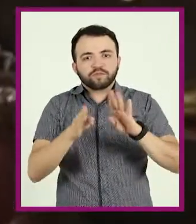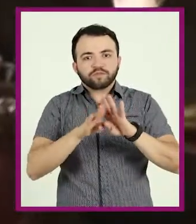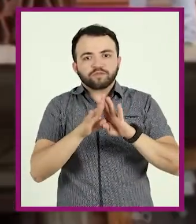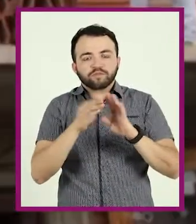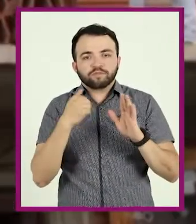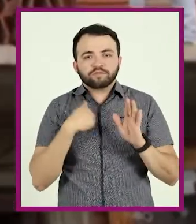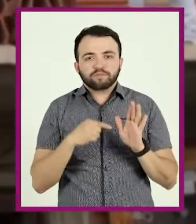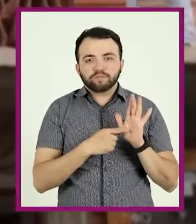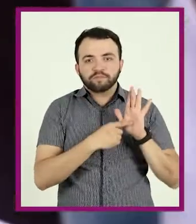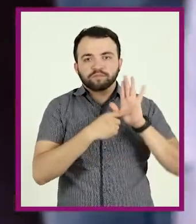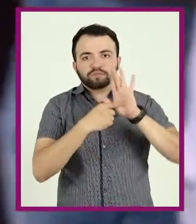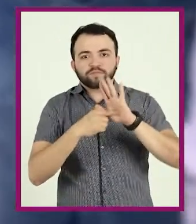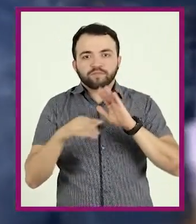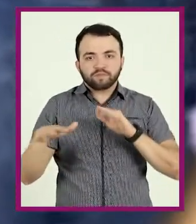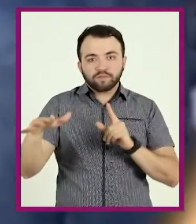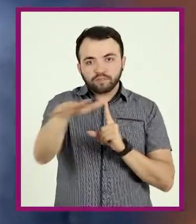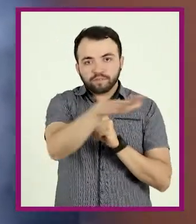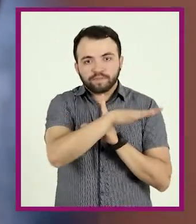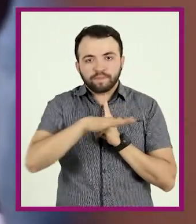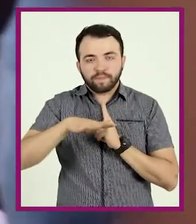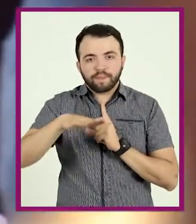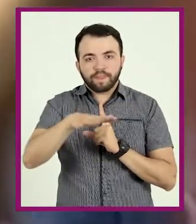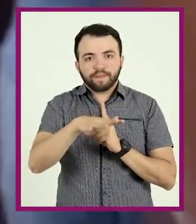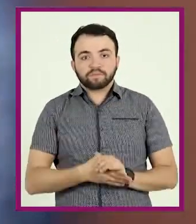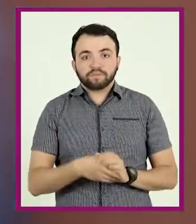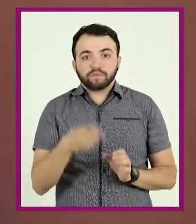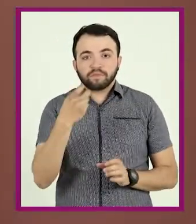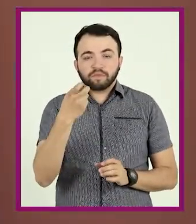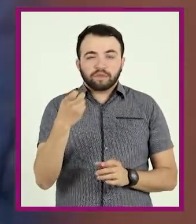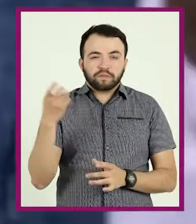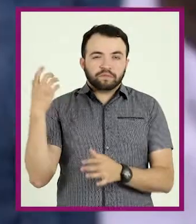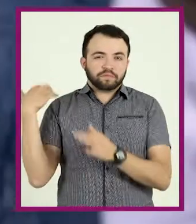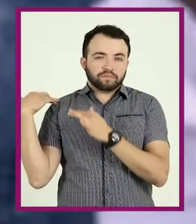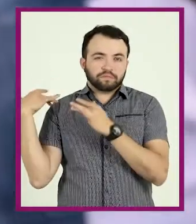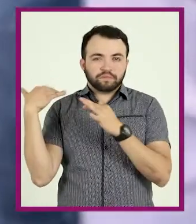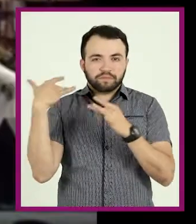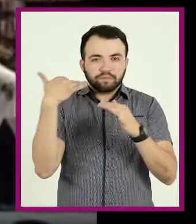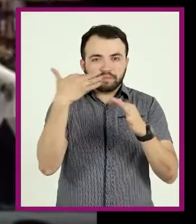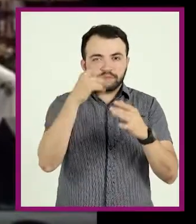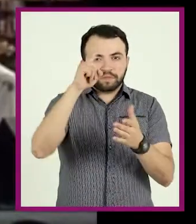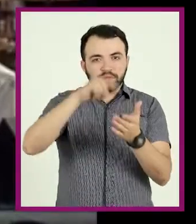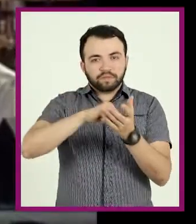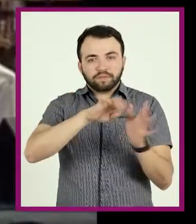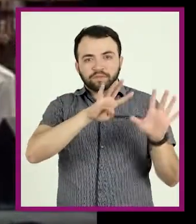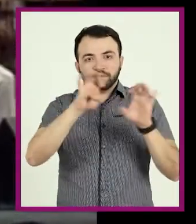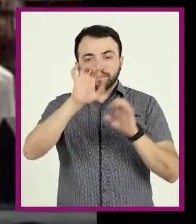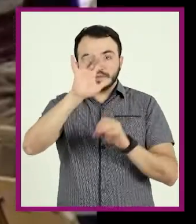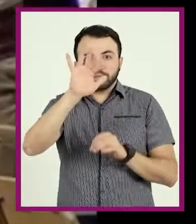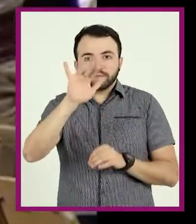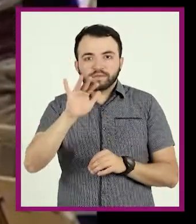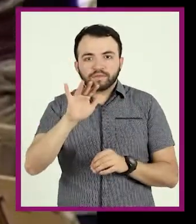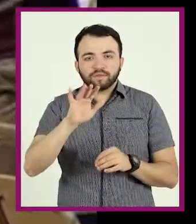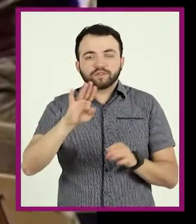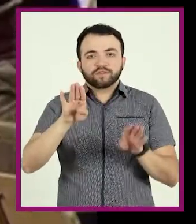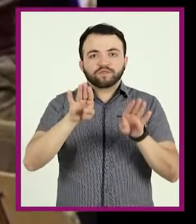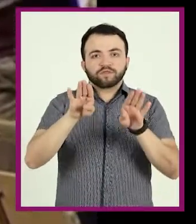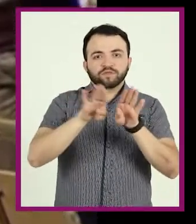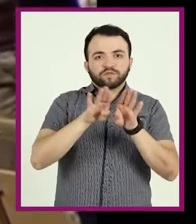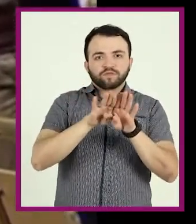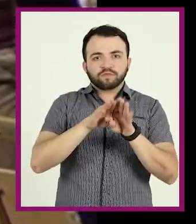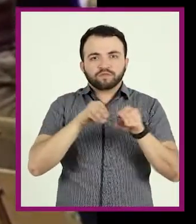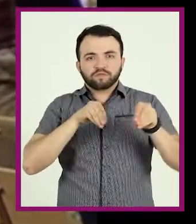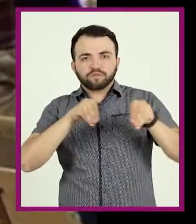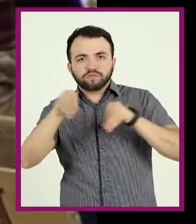un emblema de su comunidad. Desde la década de 1950, con el movimiento del nuevo folclore